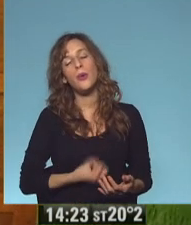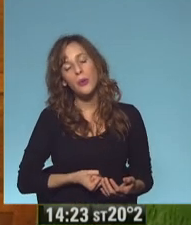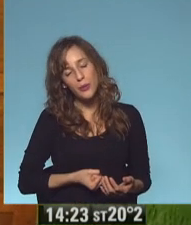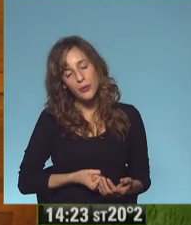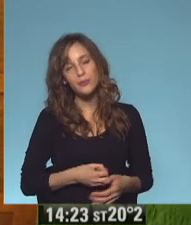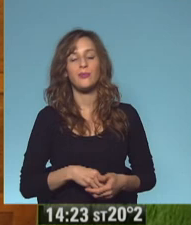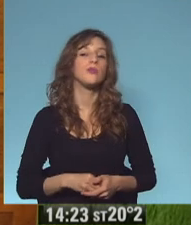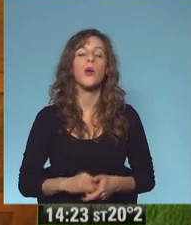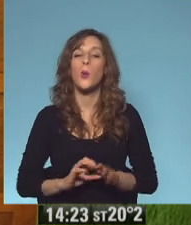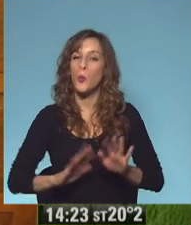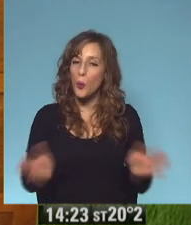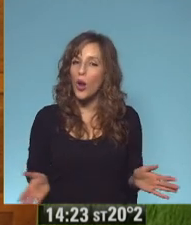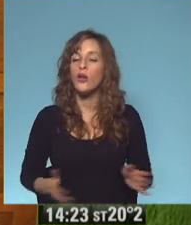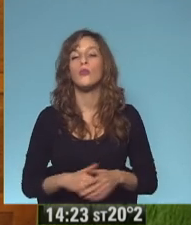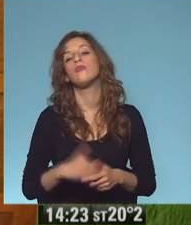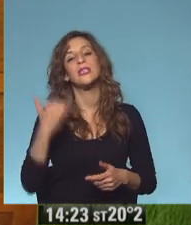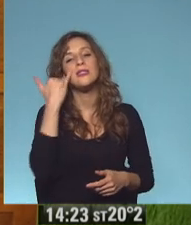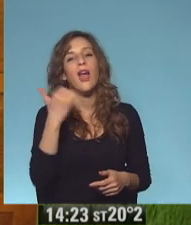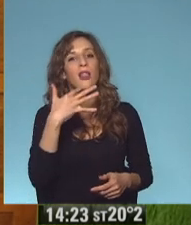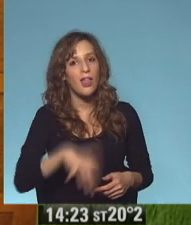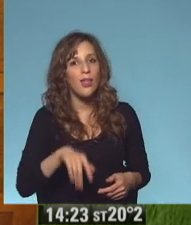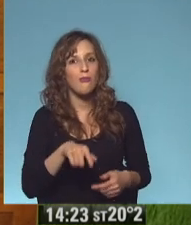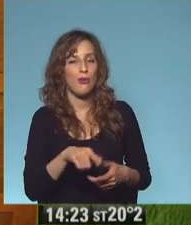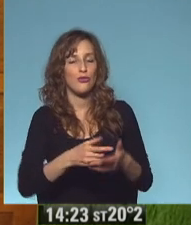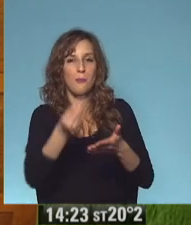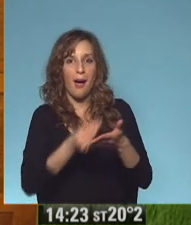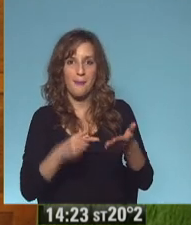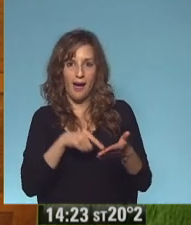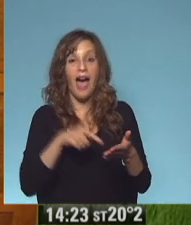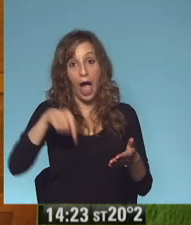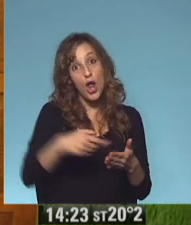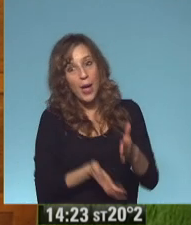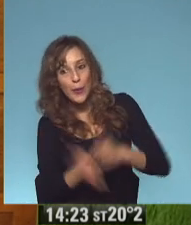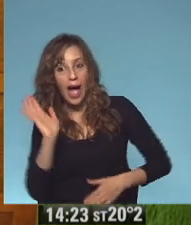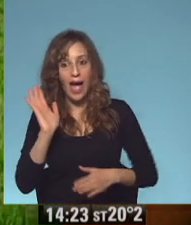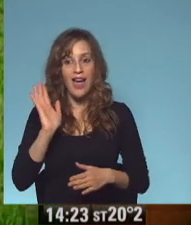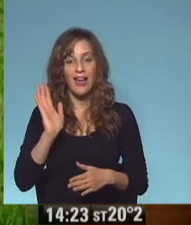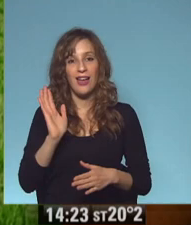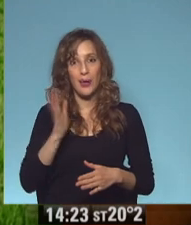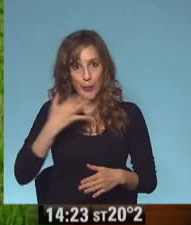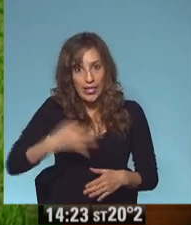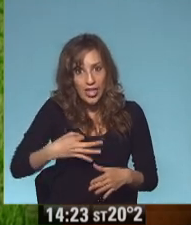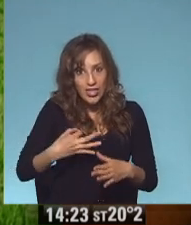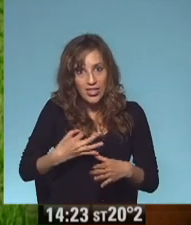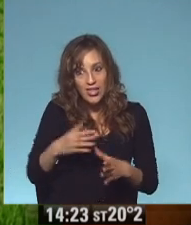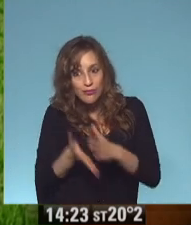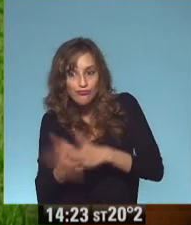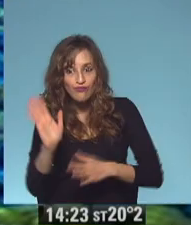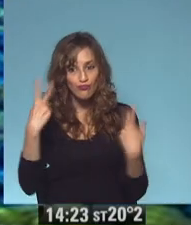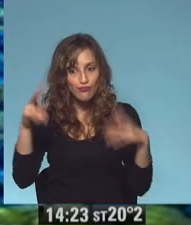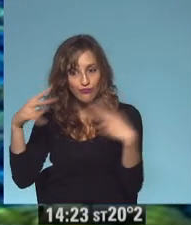Oh. Bueno, ya sabemos leer el plano. Estamos listos para ir al parque de diversiones de verdad. ¡Sí! ¡Quiero ir